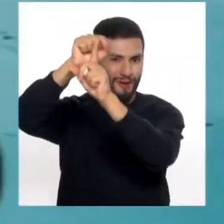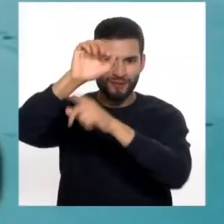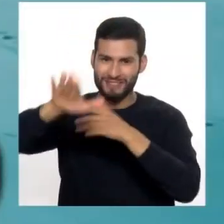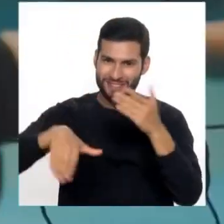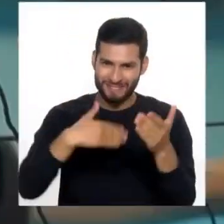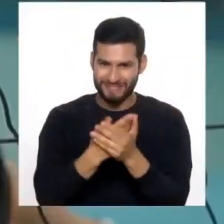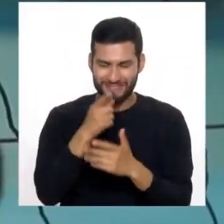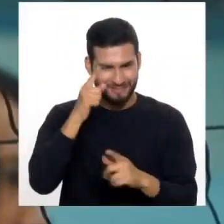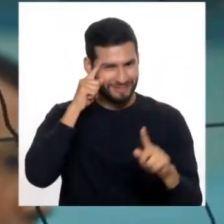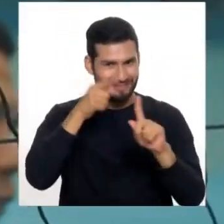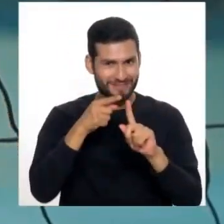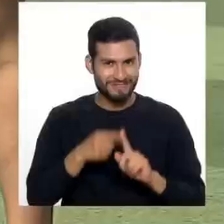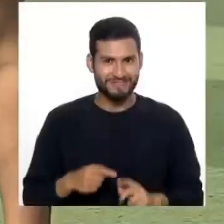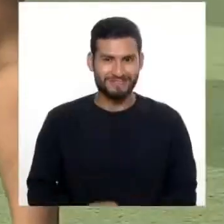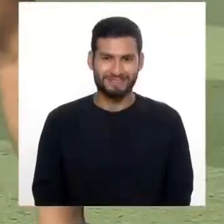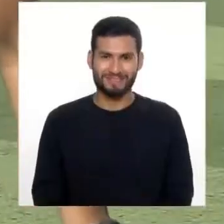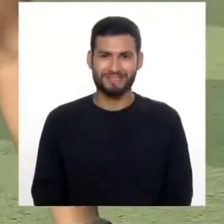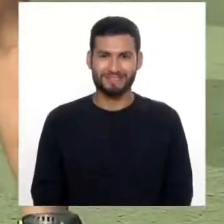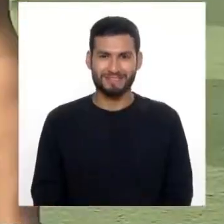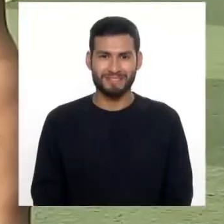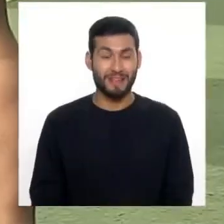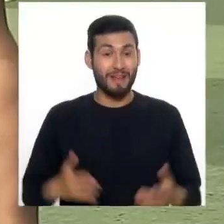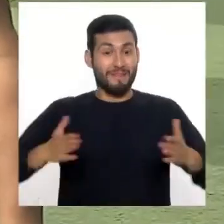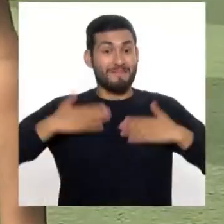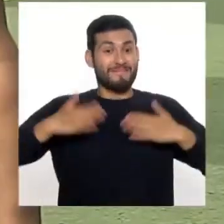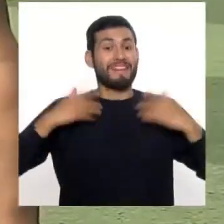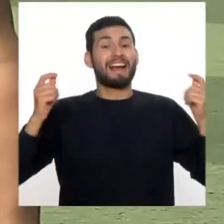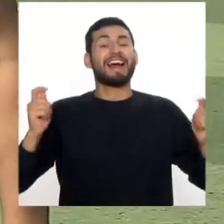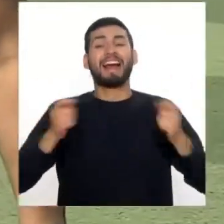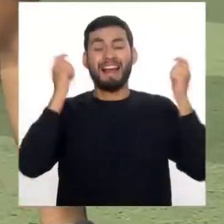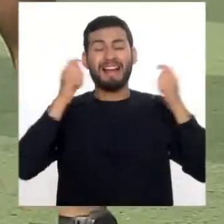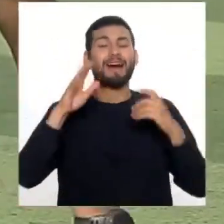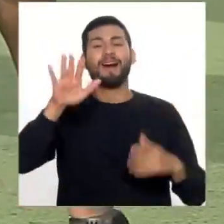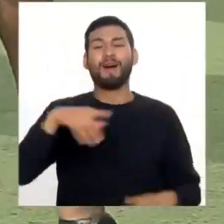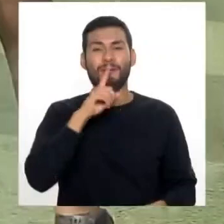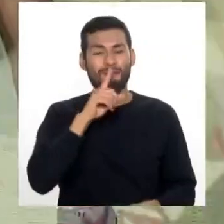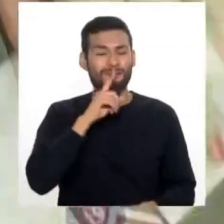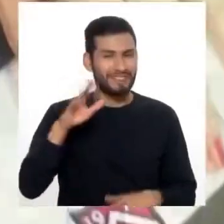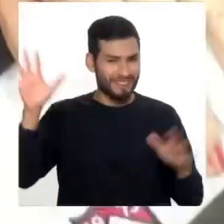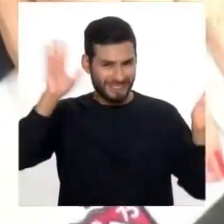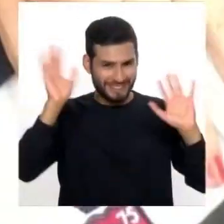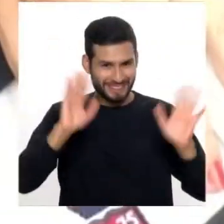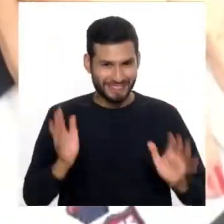sus propósitos. ¡Feliz día a todos los padres!